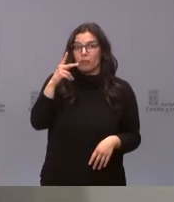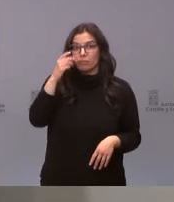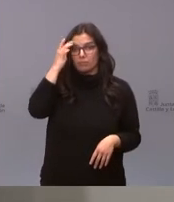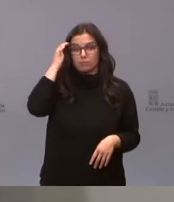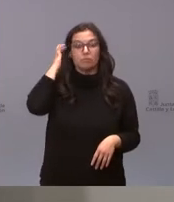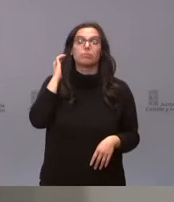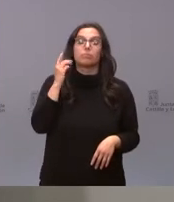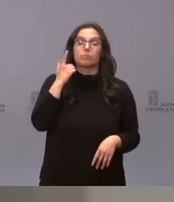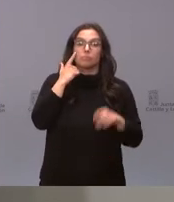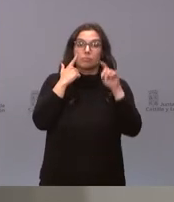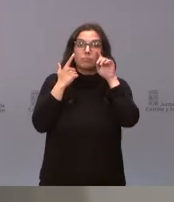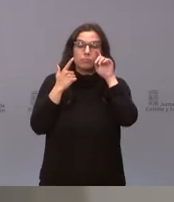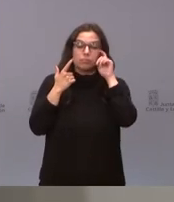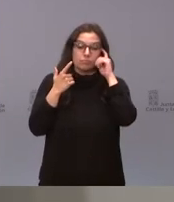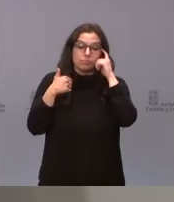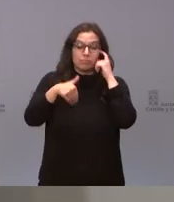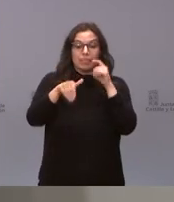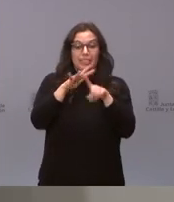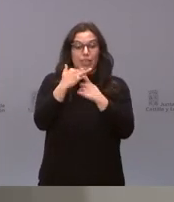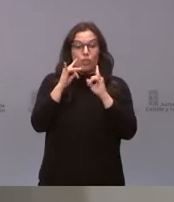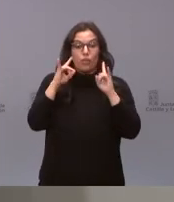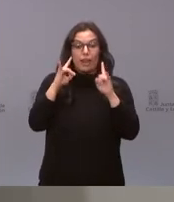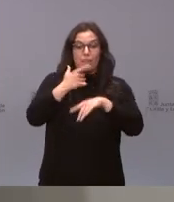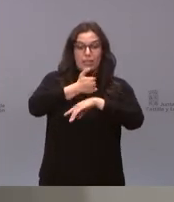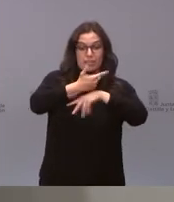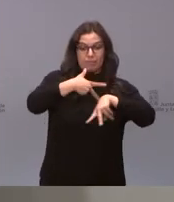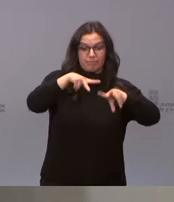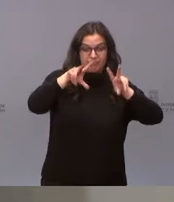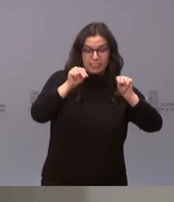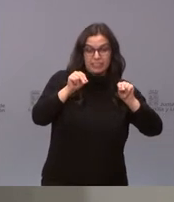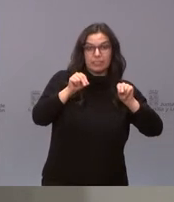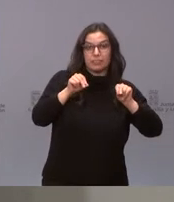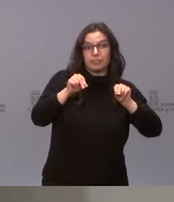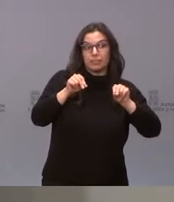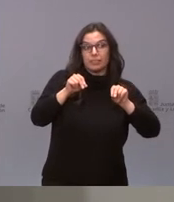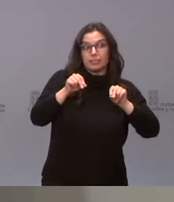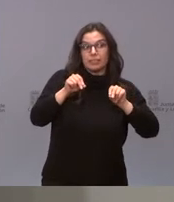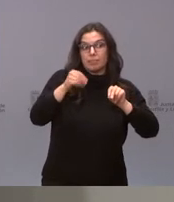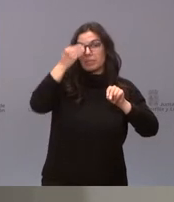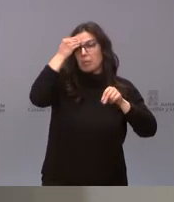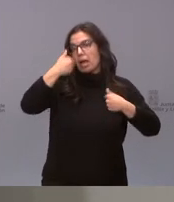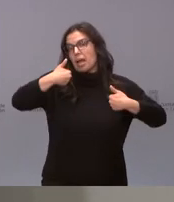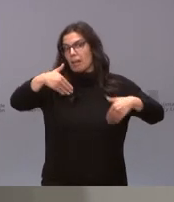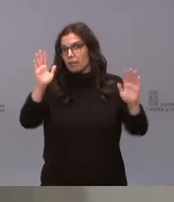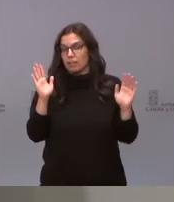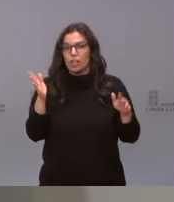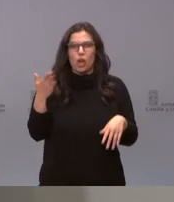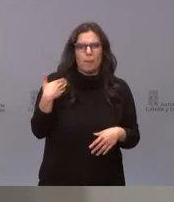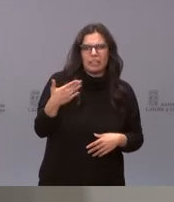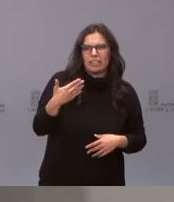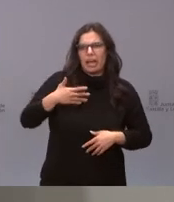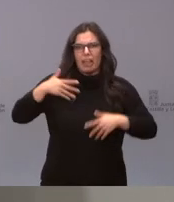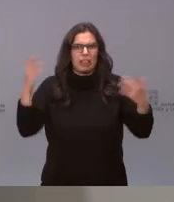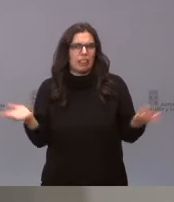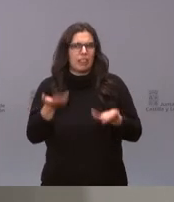él con quien decaiga el toque de queda con que creamos que no pasa nada con que pensemos que podemos